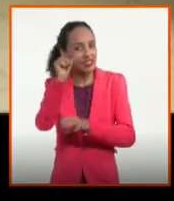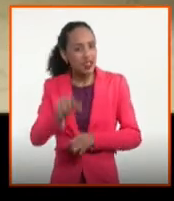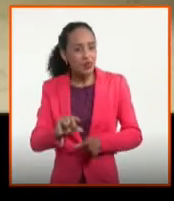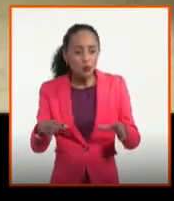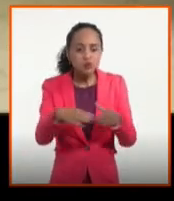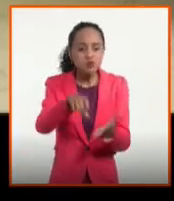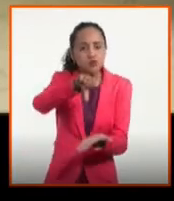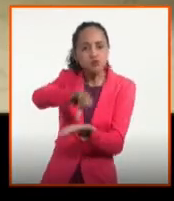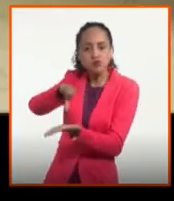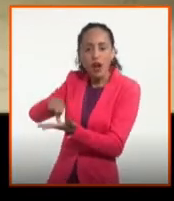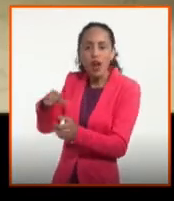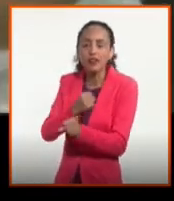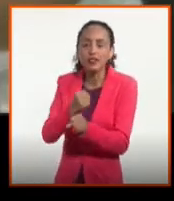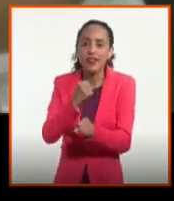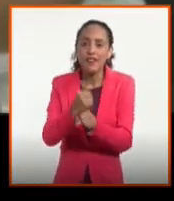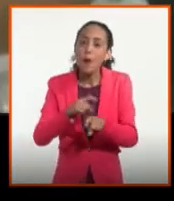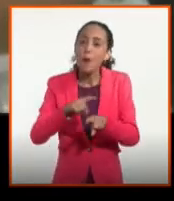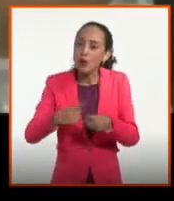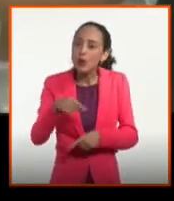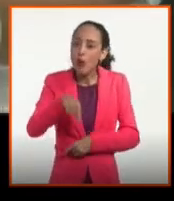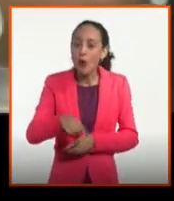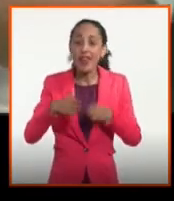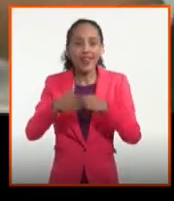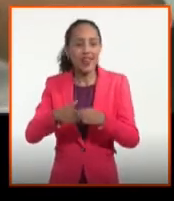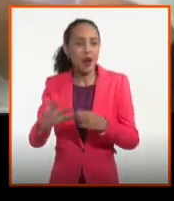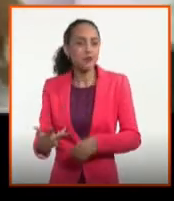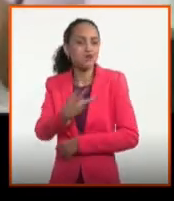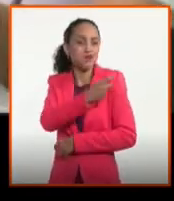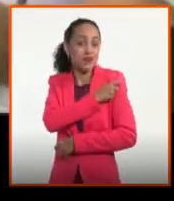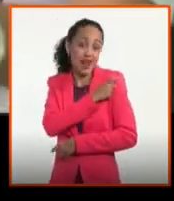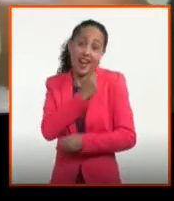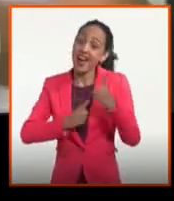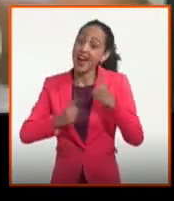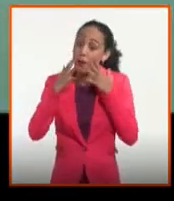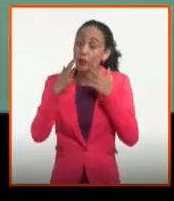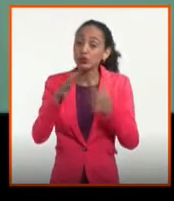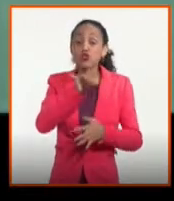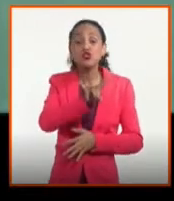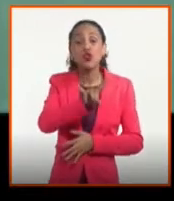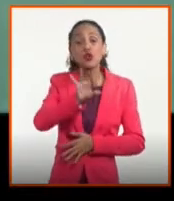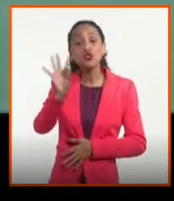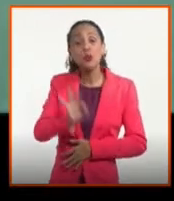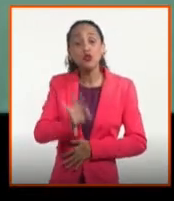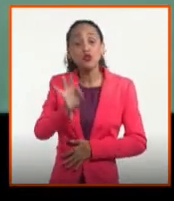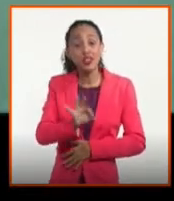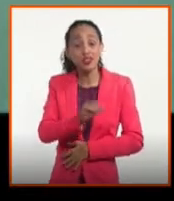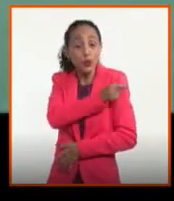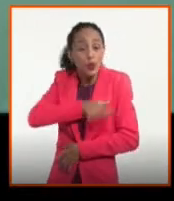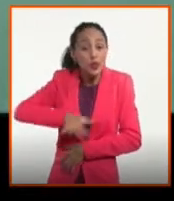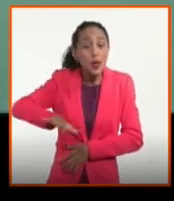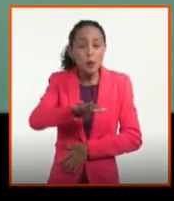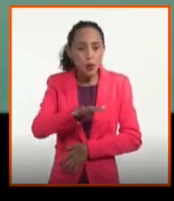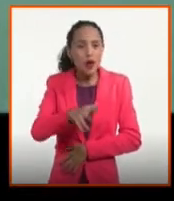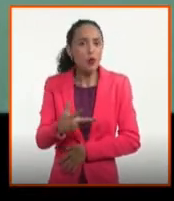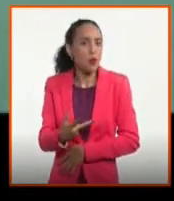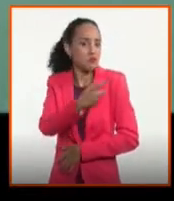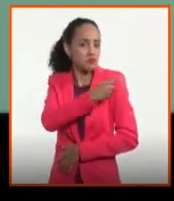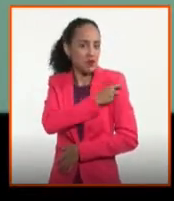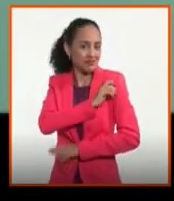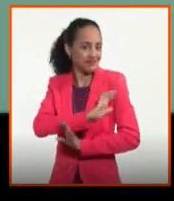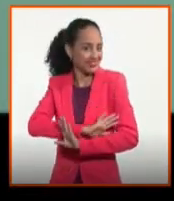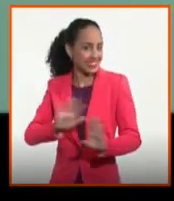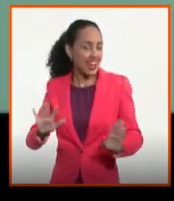que hoy estemos vacunado en granma esos son indicadores casi que de luz el 98% de la población posible a vacunar y que